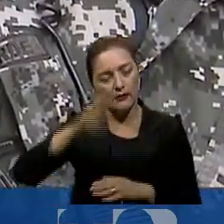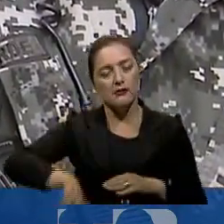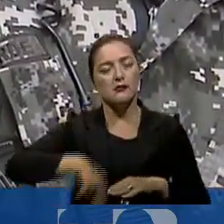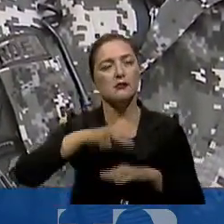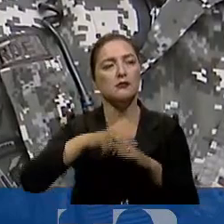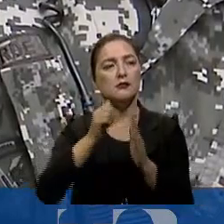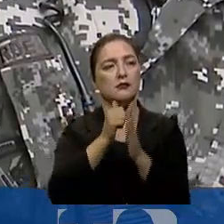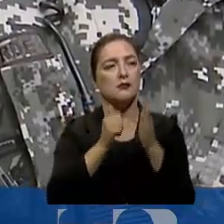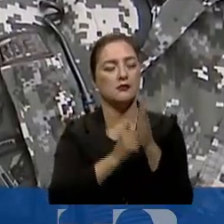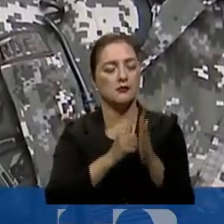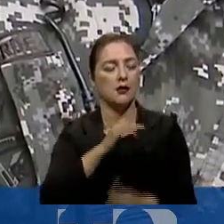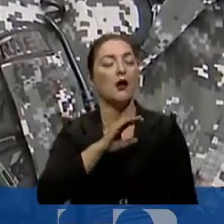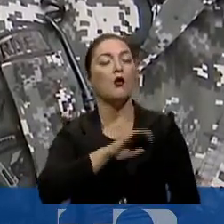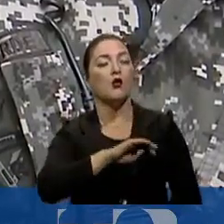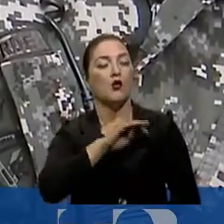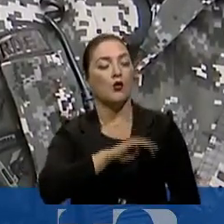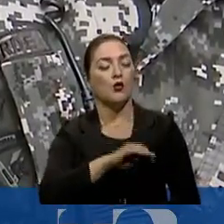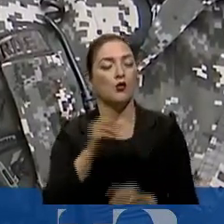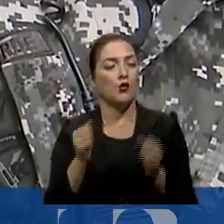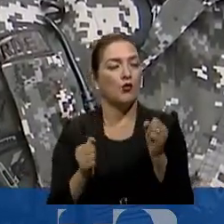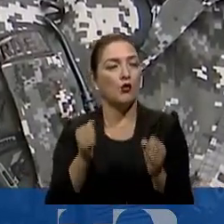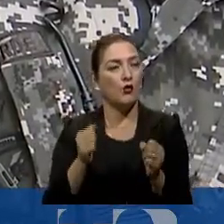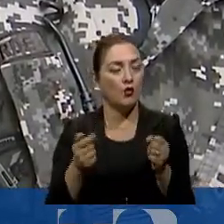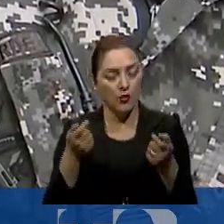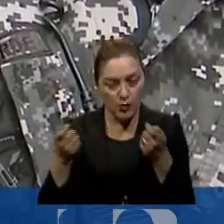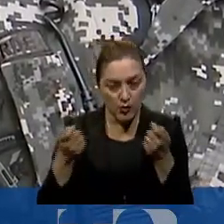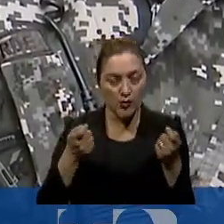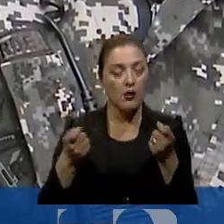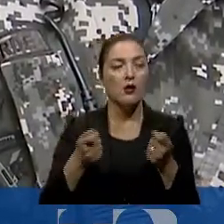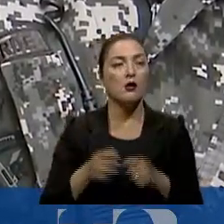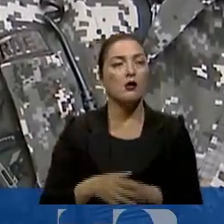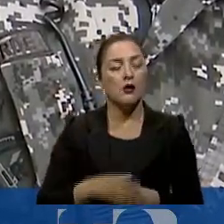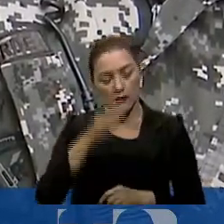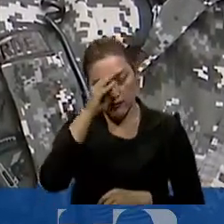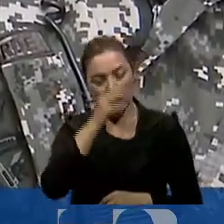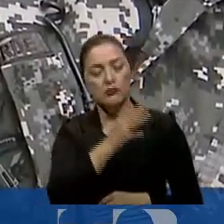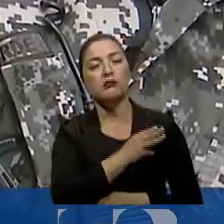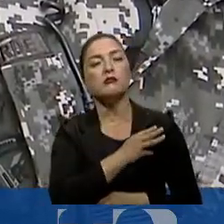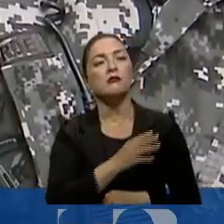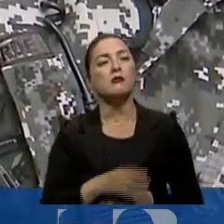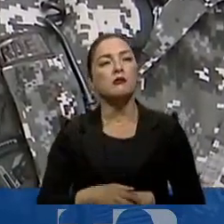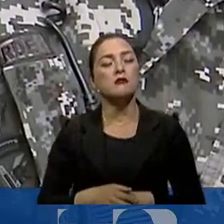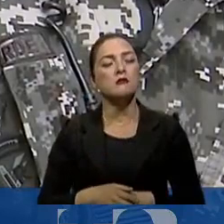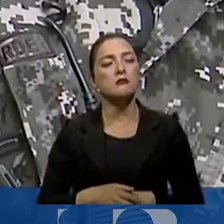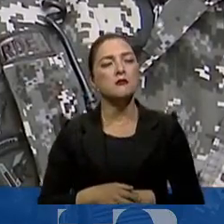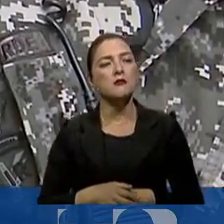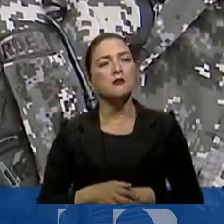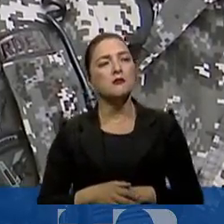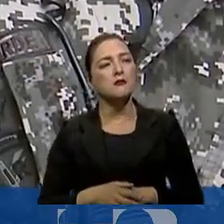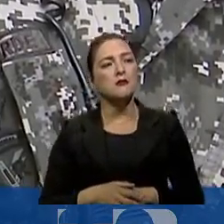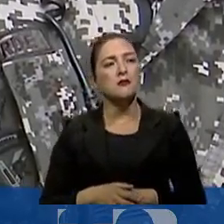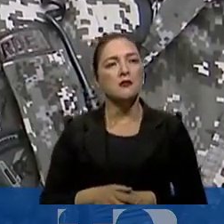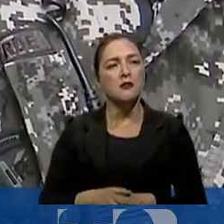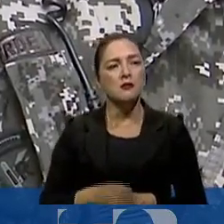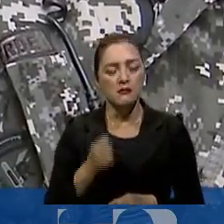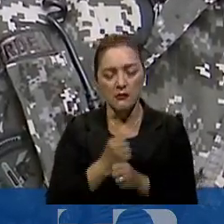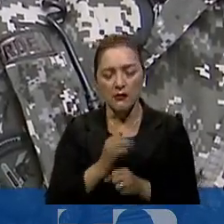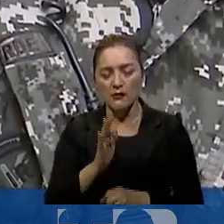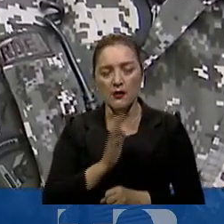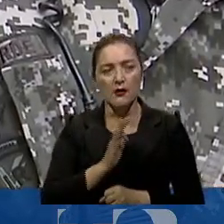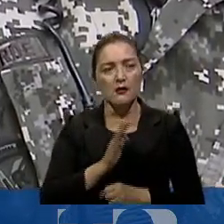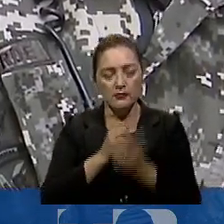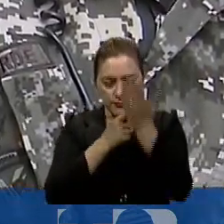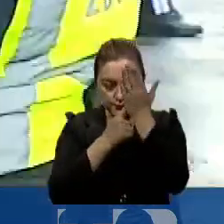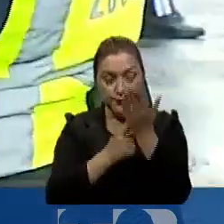Nacional, Agencia de Tránsito, inclusive los mismos operativos CAMEX con personal de Fuerzas Armadas, les hemos enfocado en el trabajo técnico de análisis que